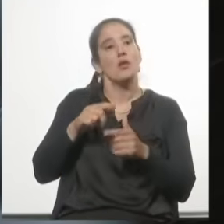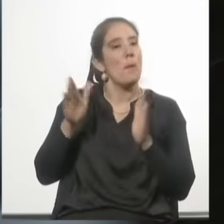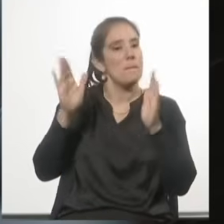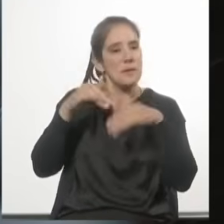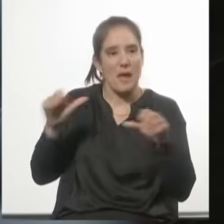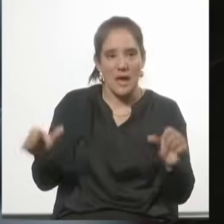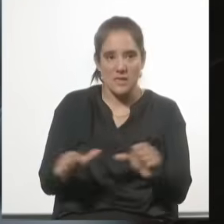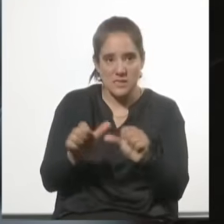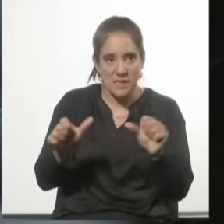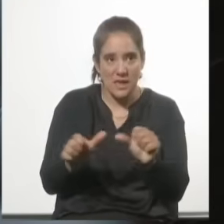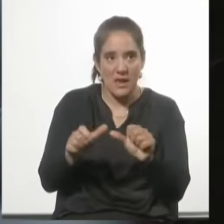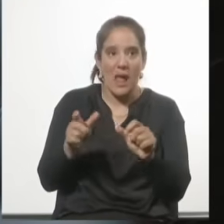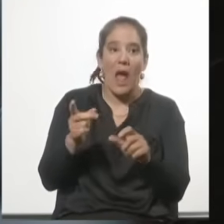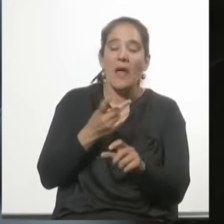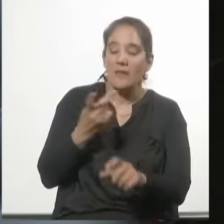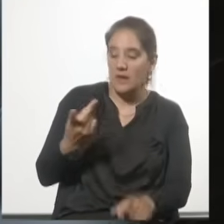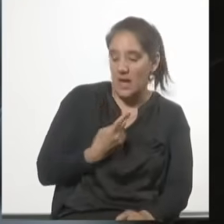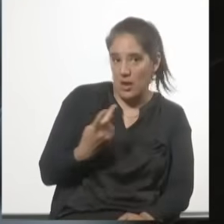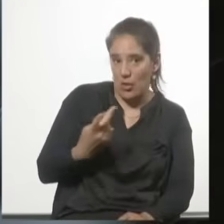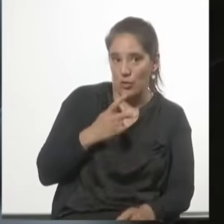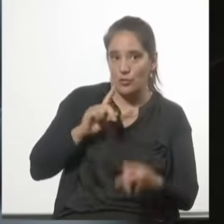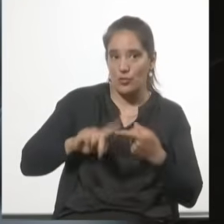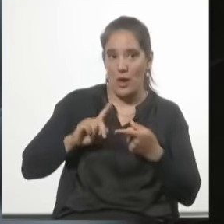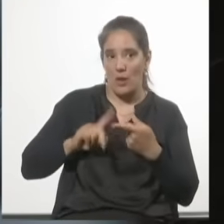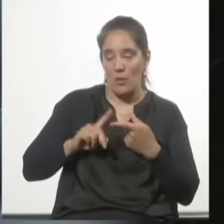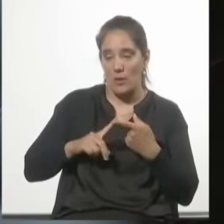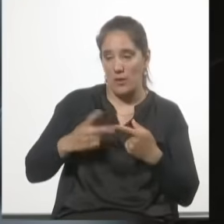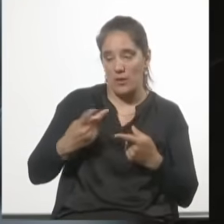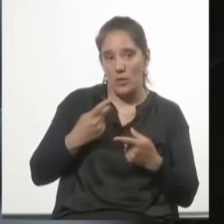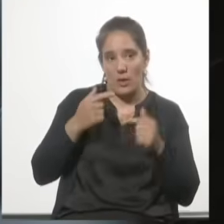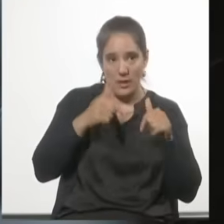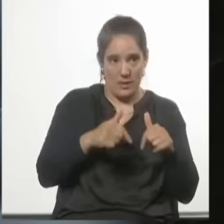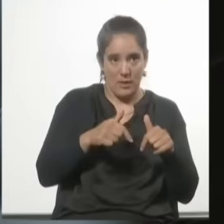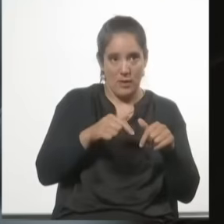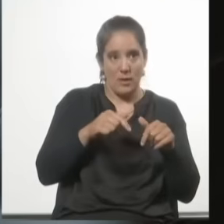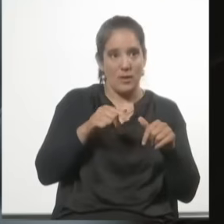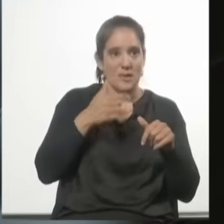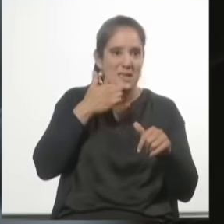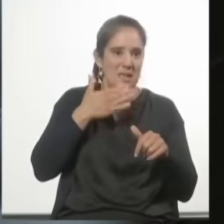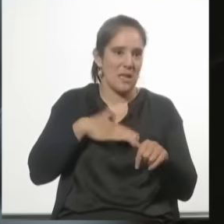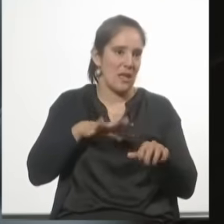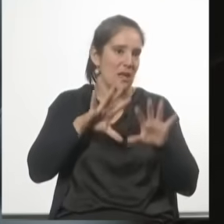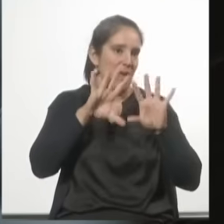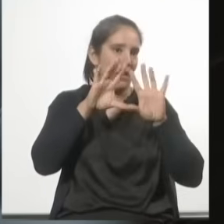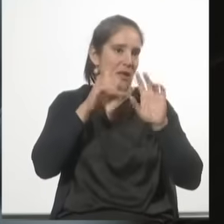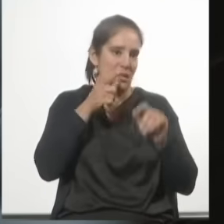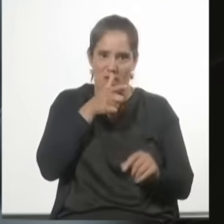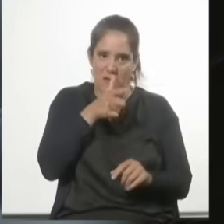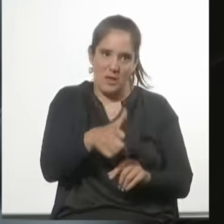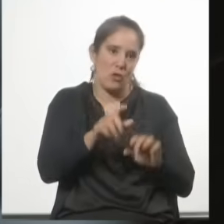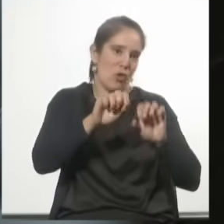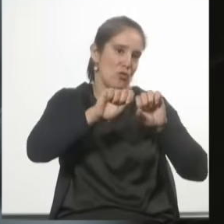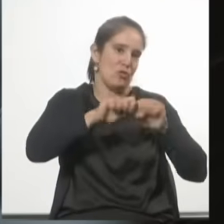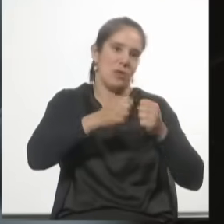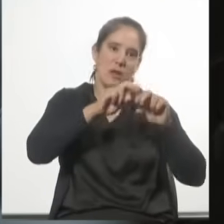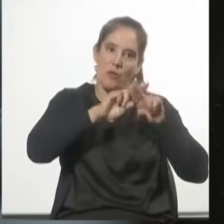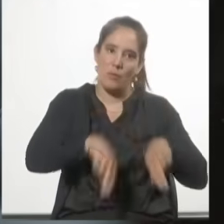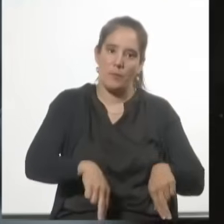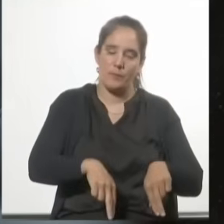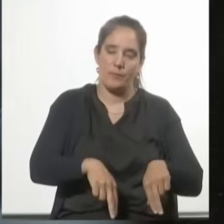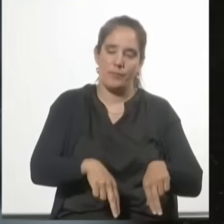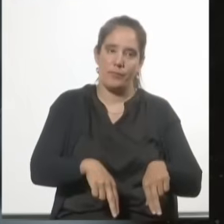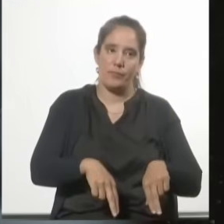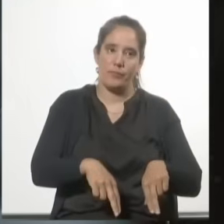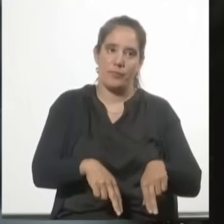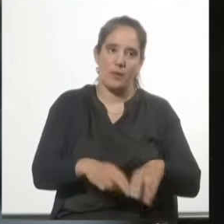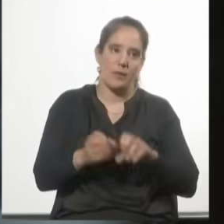vigor, a menos que ambas partes acuerden lo contrario, el mismo se entenderá automáticamente nulo y